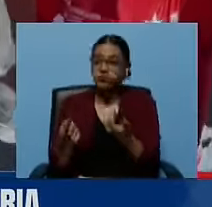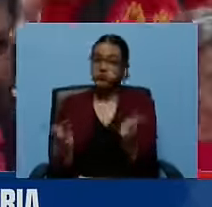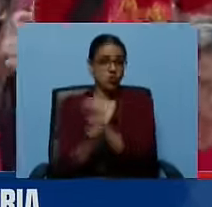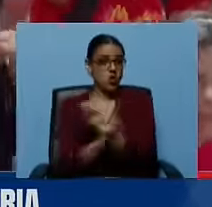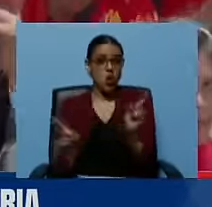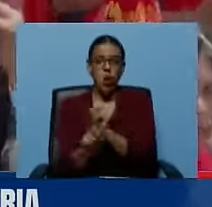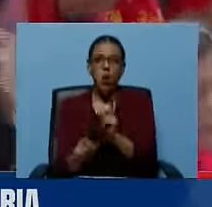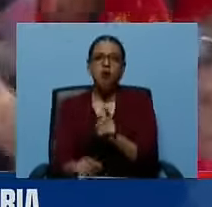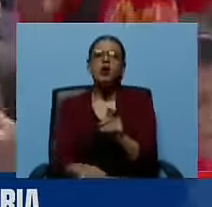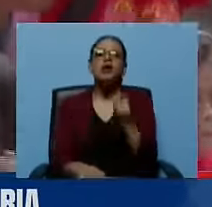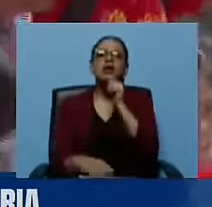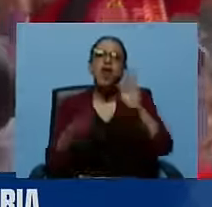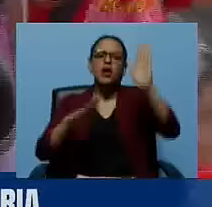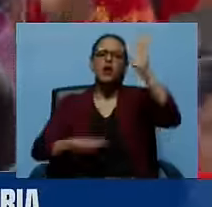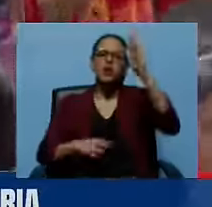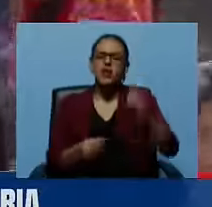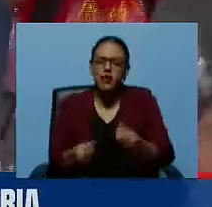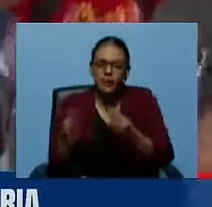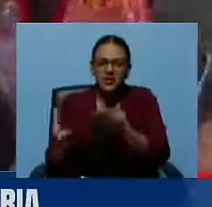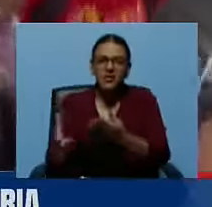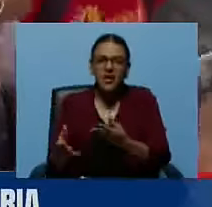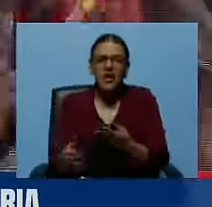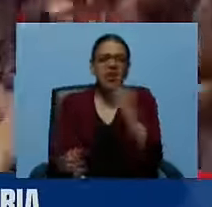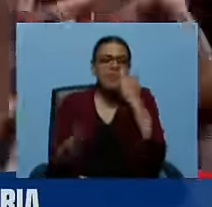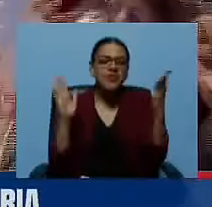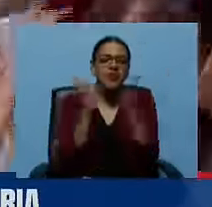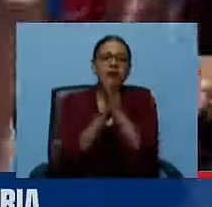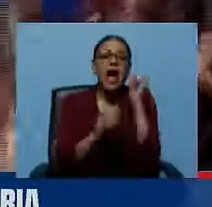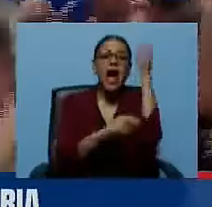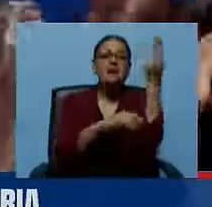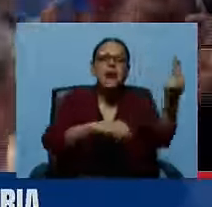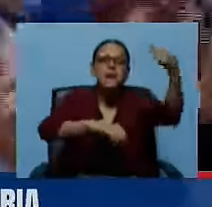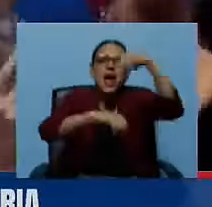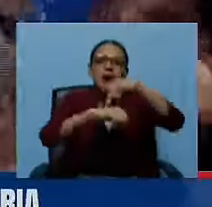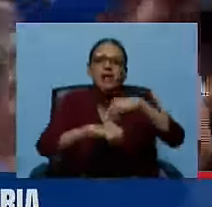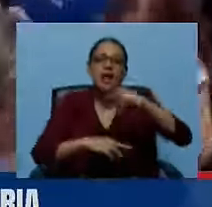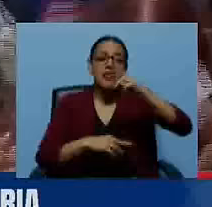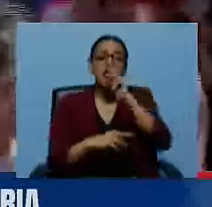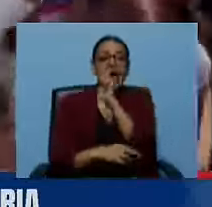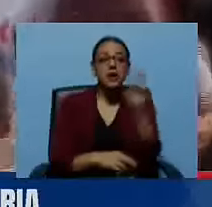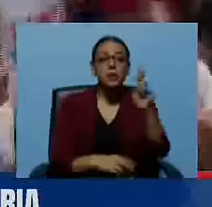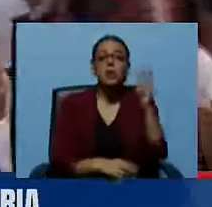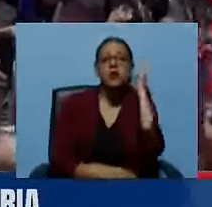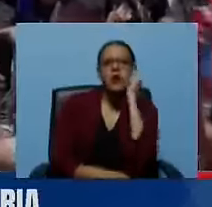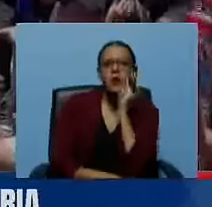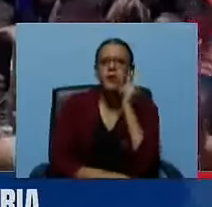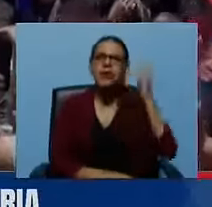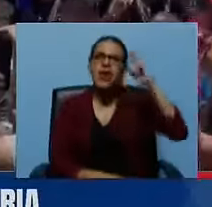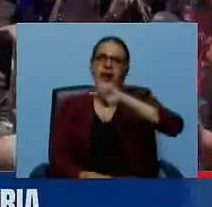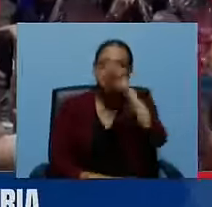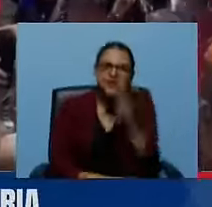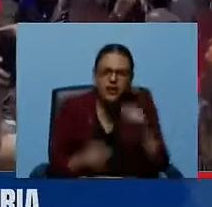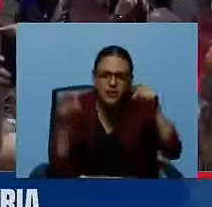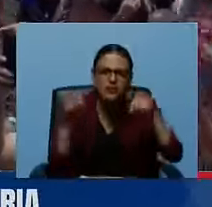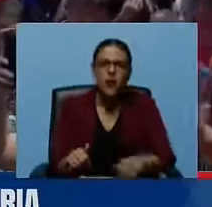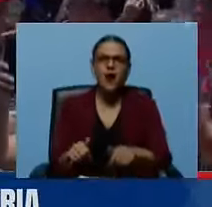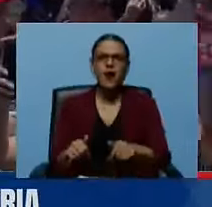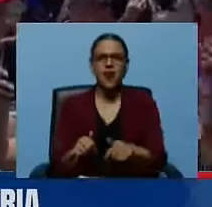Se juramenta ante la Asamblea Nacional de la República Bolivariana de Venezuela.